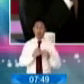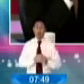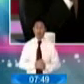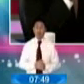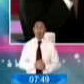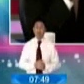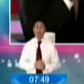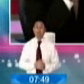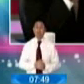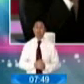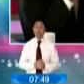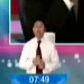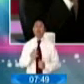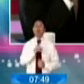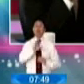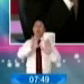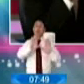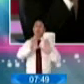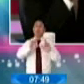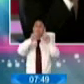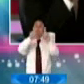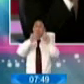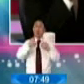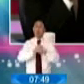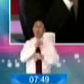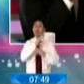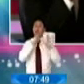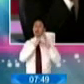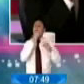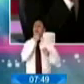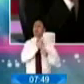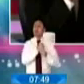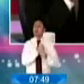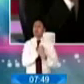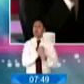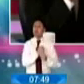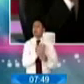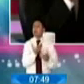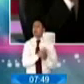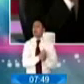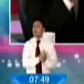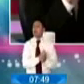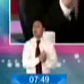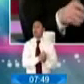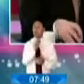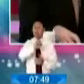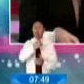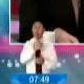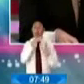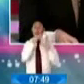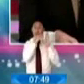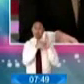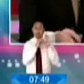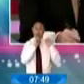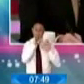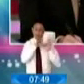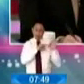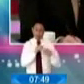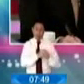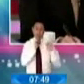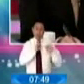no, el teletrabajo, el tema del teletrabajo y el tema del contrato emergente. Sí, están también ahí. Está descrito el tema del teletrabajo